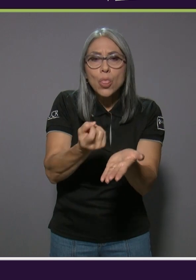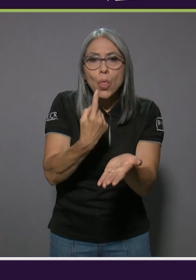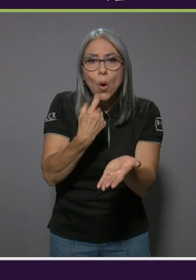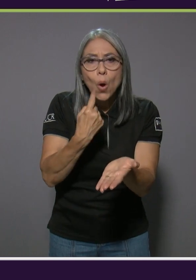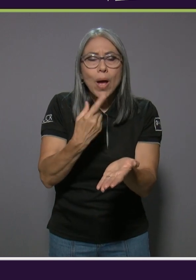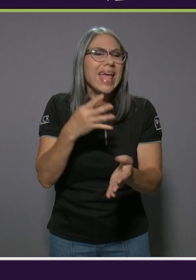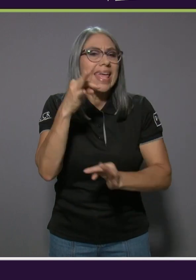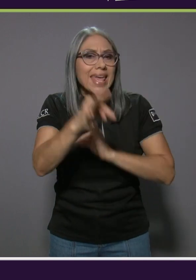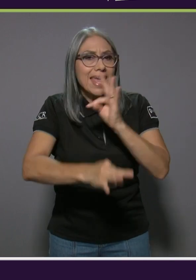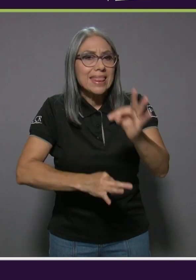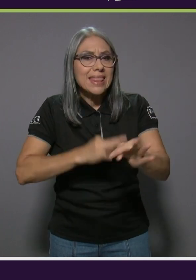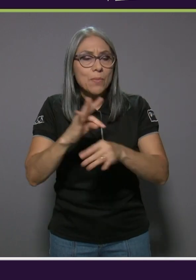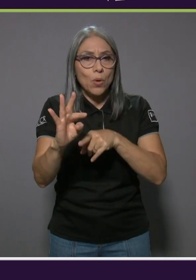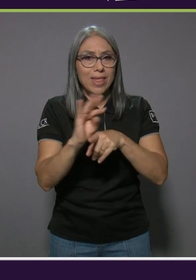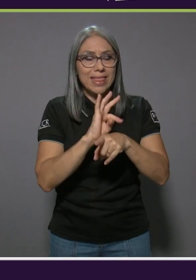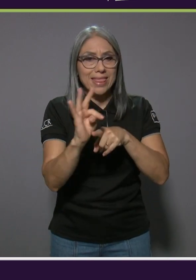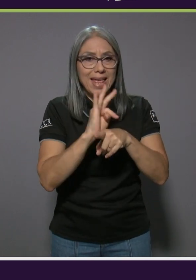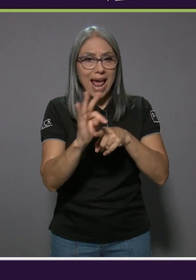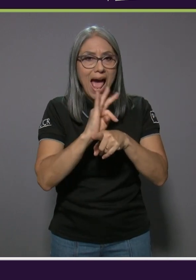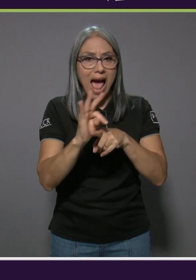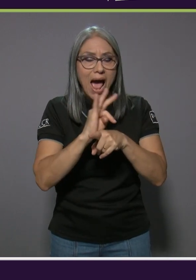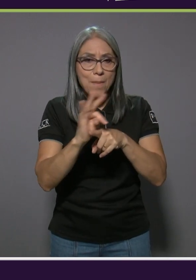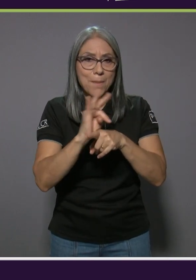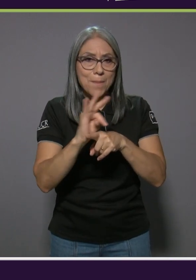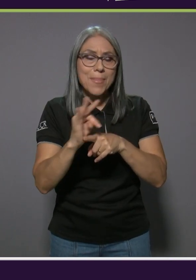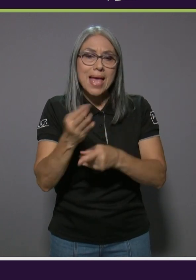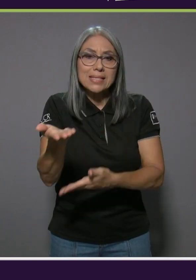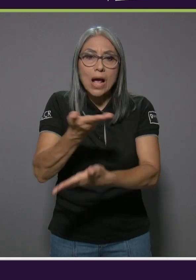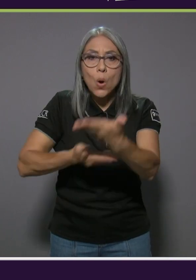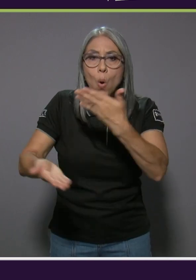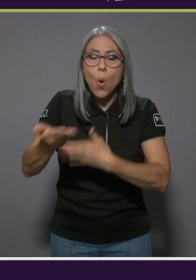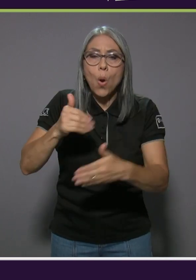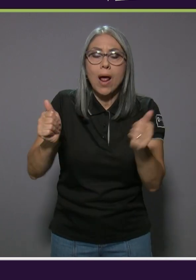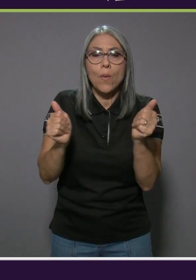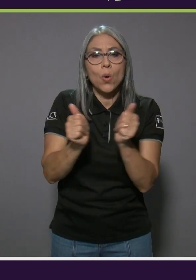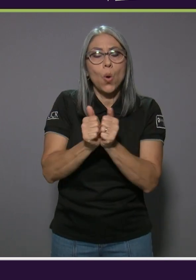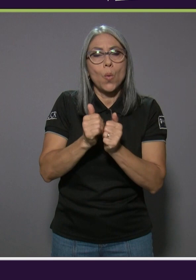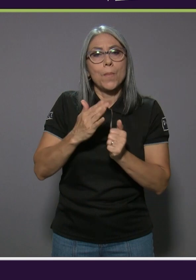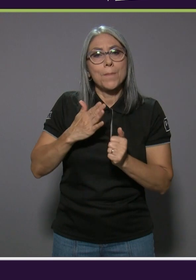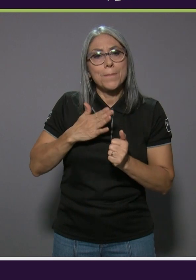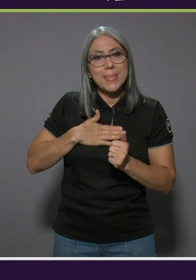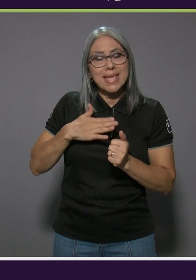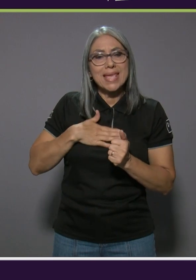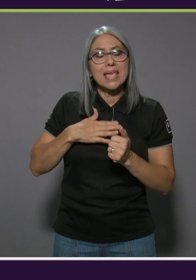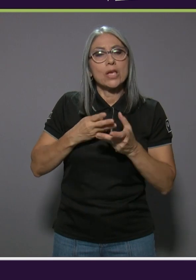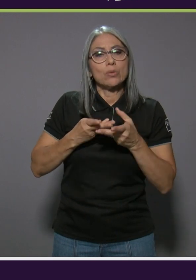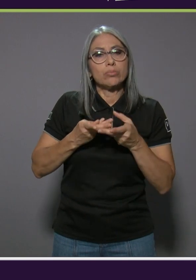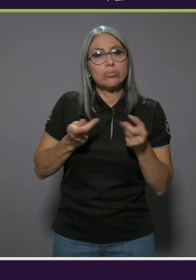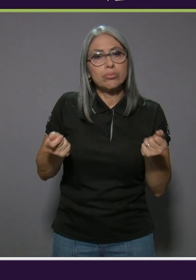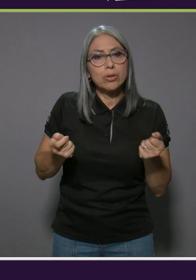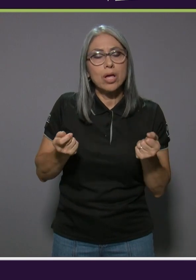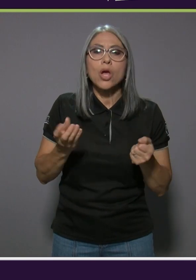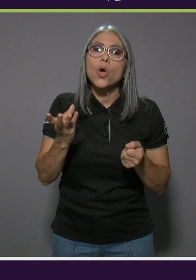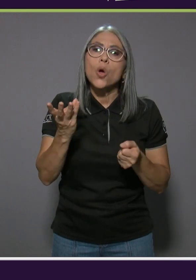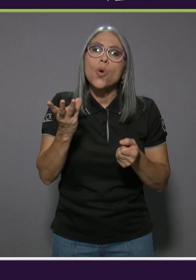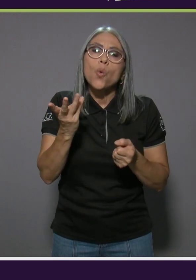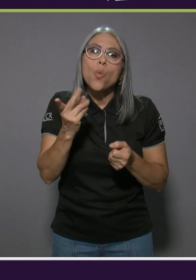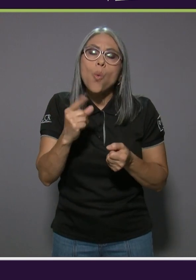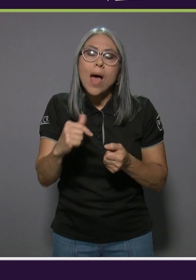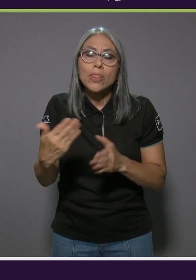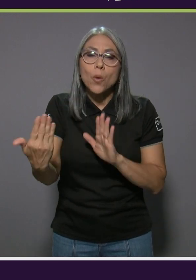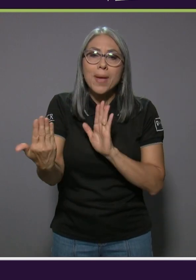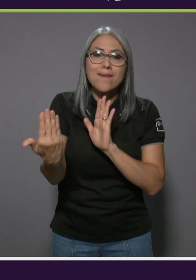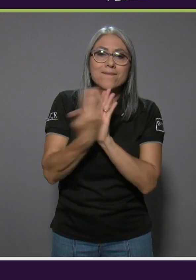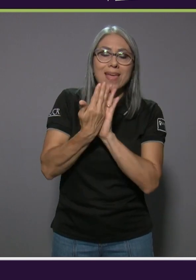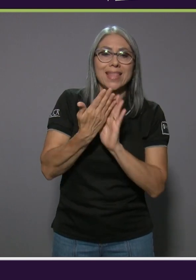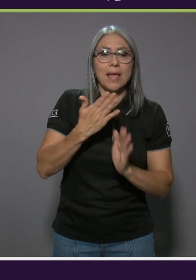terapia alternativa está coadyuvando mi tratamiento? ¿Y cuánto me afecta a mí mi patología en